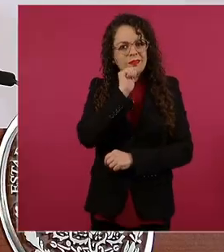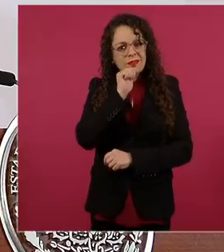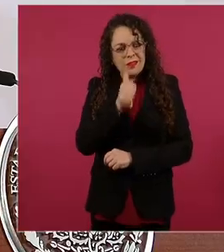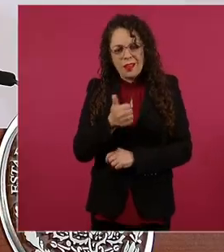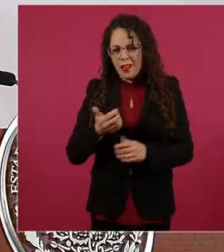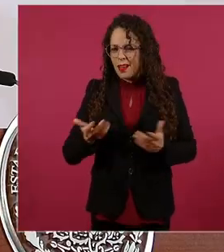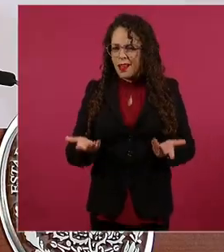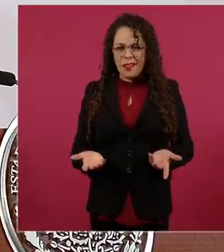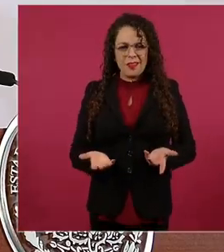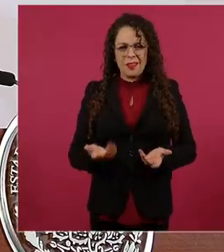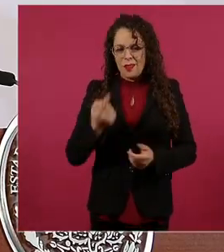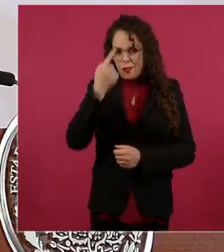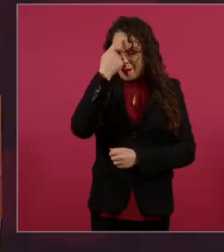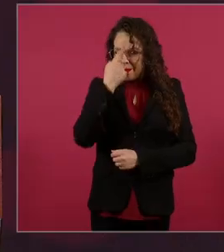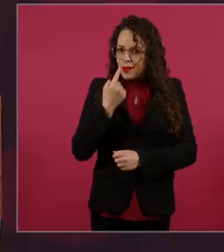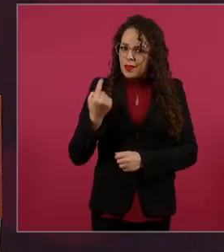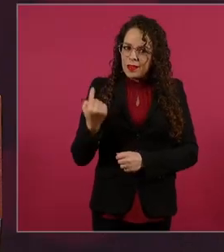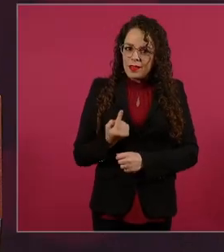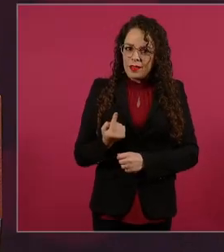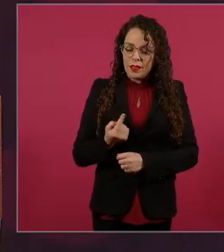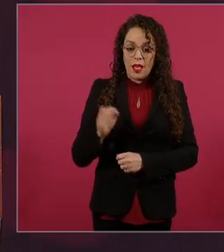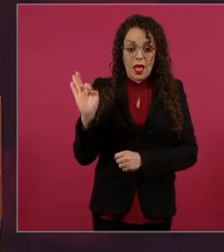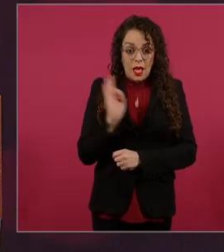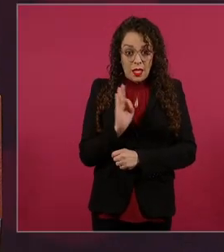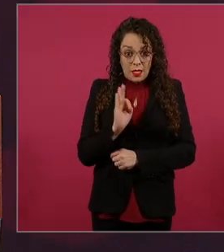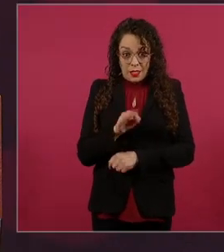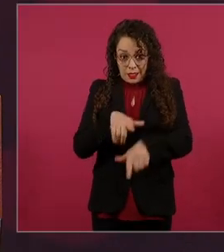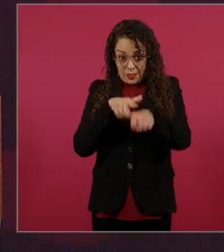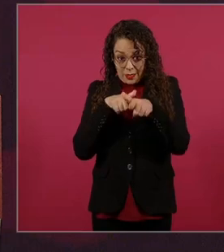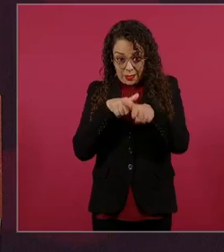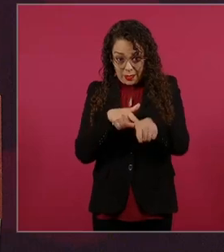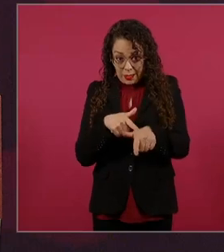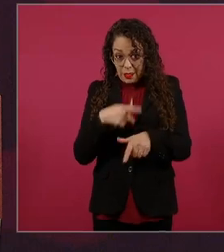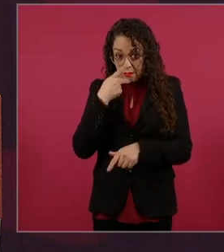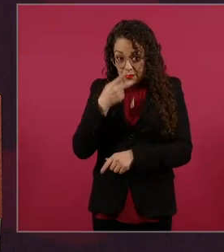porque si no se cometen errores